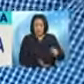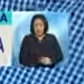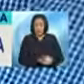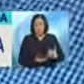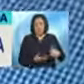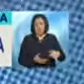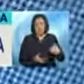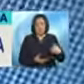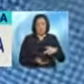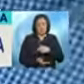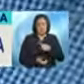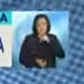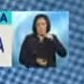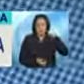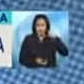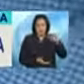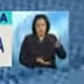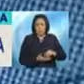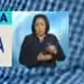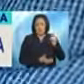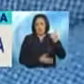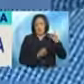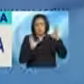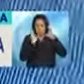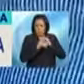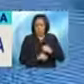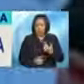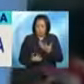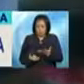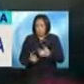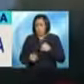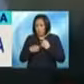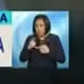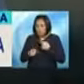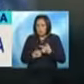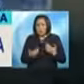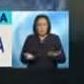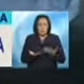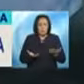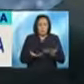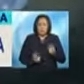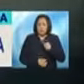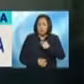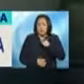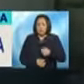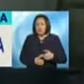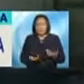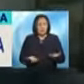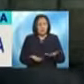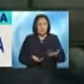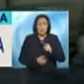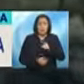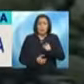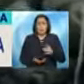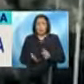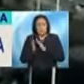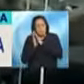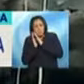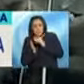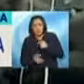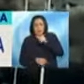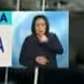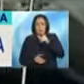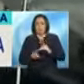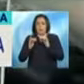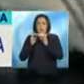hemos amanecido ayer en esa primera noche. Vamos a ingresar. Cuéntenos, señora, ¿dónde estaba usted descansando, perdón? ¿Dónde estaba descansando? ¿En este camarote?